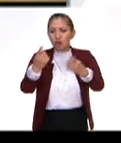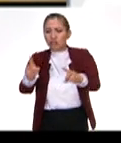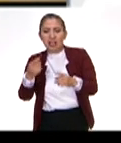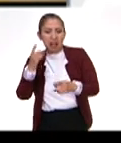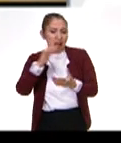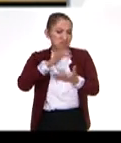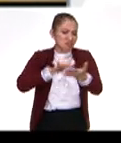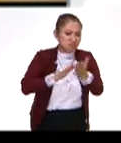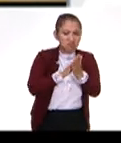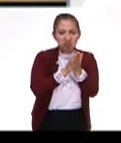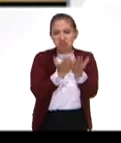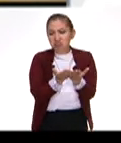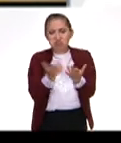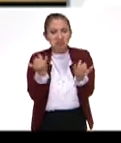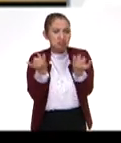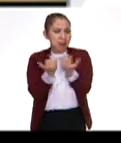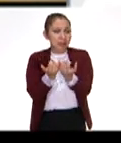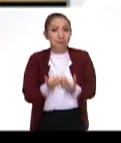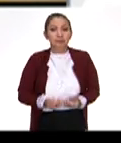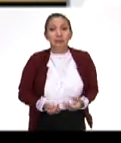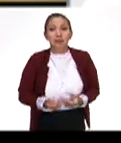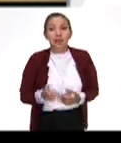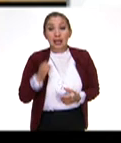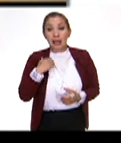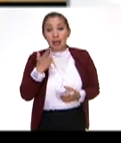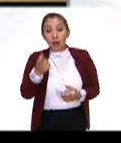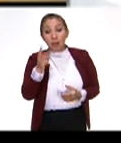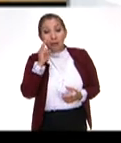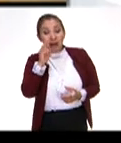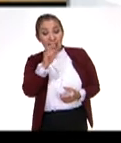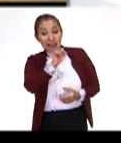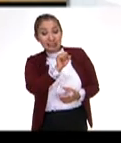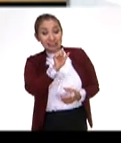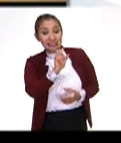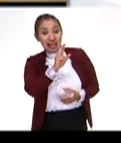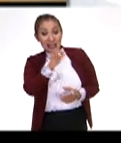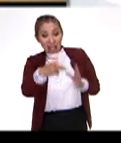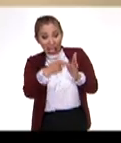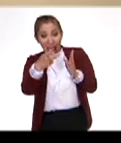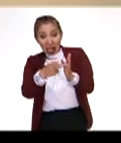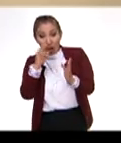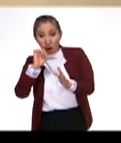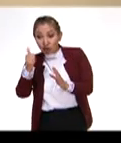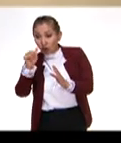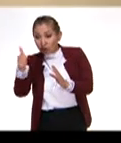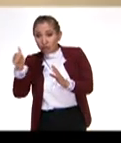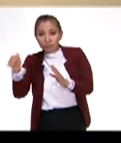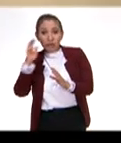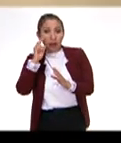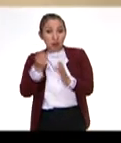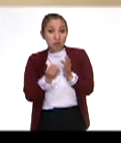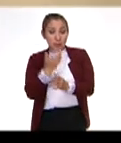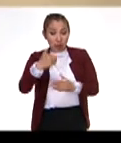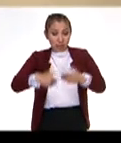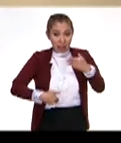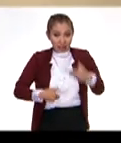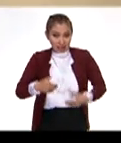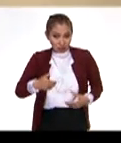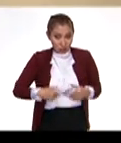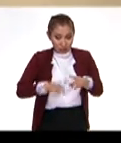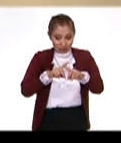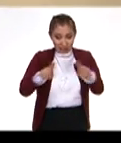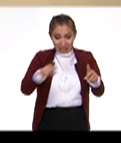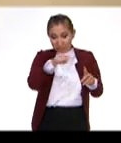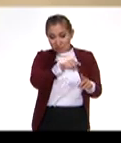la literatura. El tsunami de las series, pues es novedad. El teatro, a